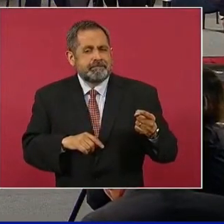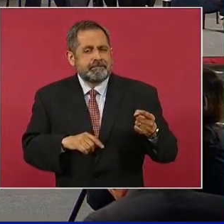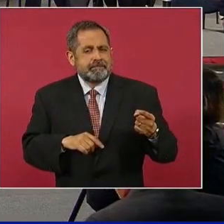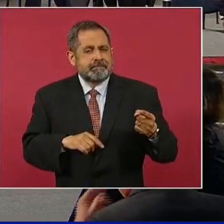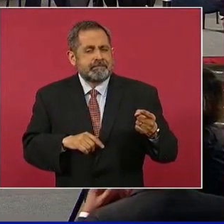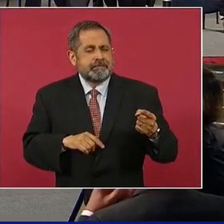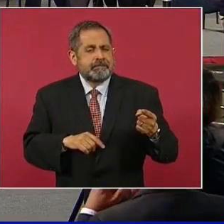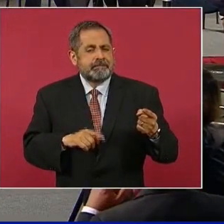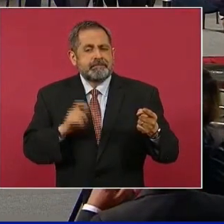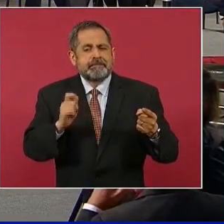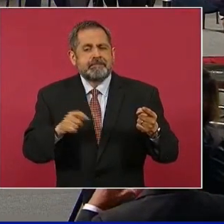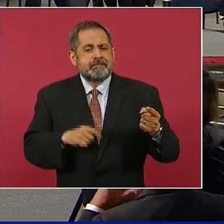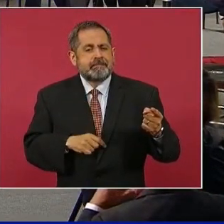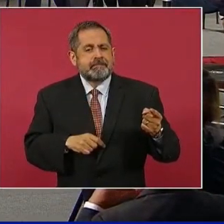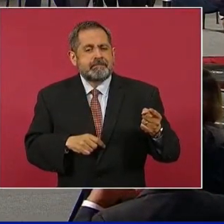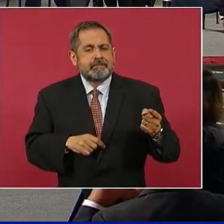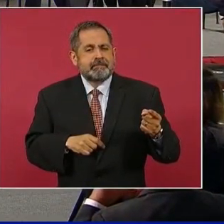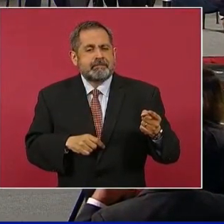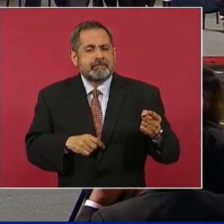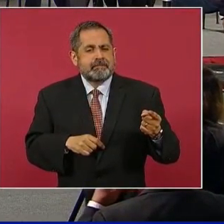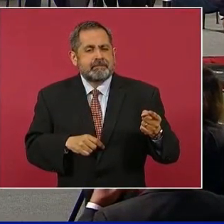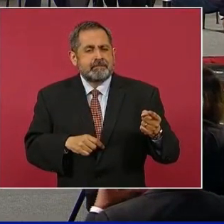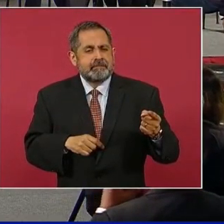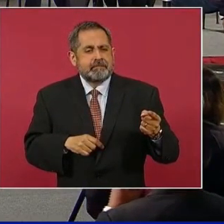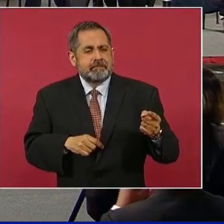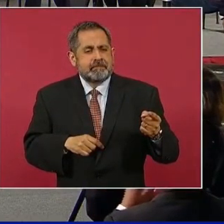aquello de que